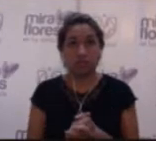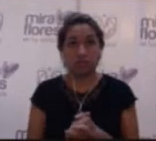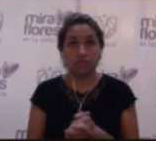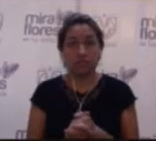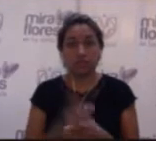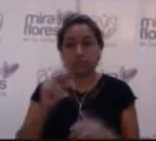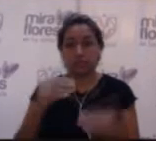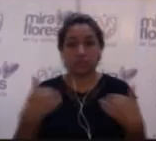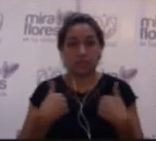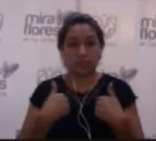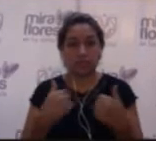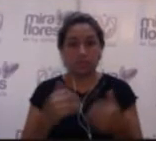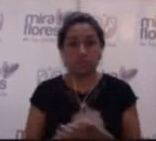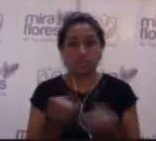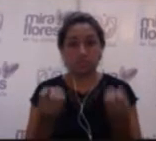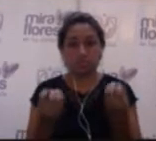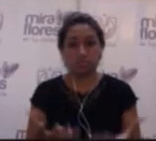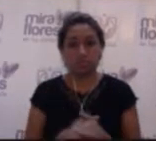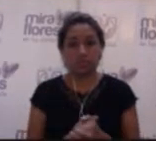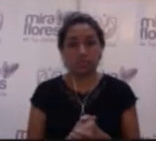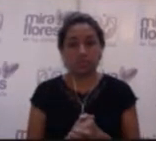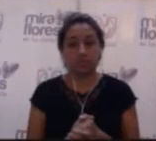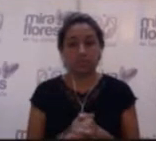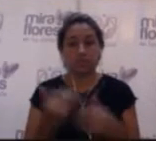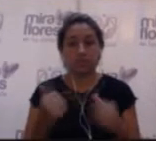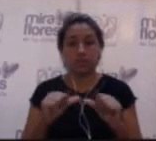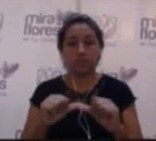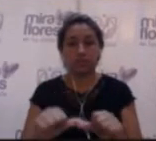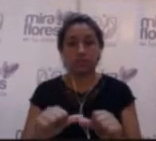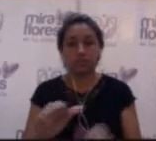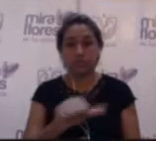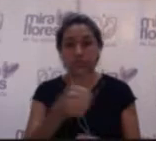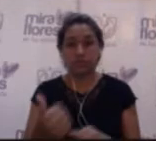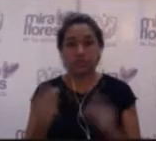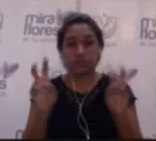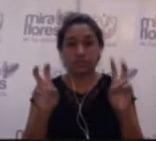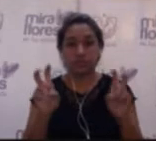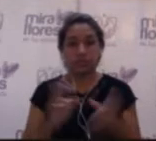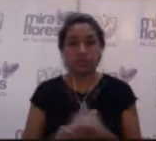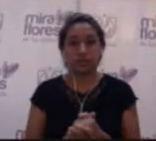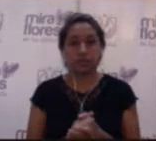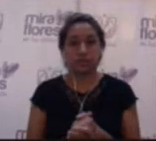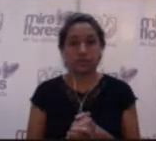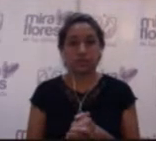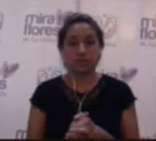No. No tenemos informes. Muy bien. Ahora sí, entonces pasaríamos a lo que es orden del día.